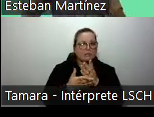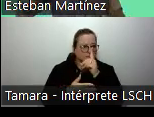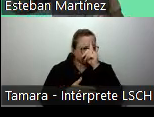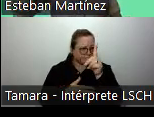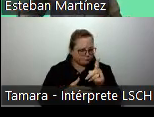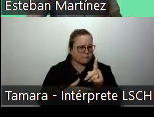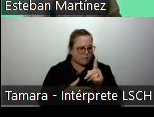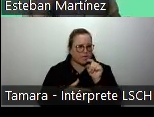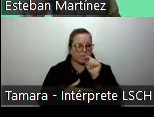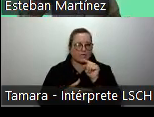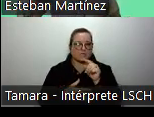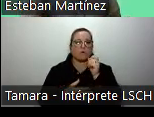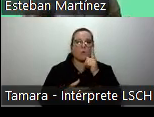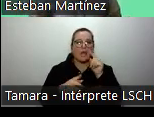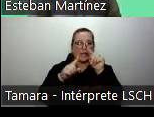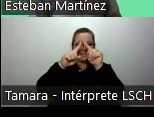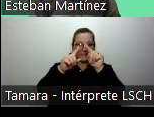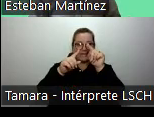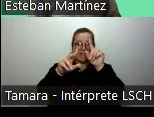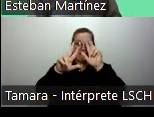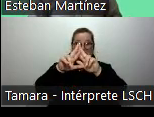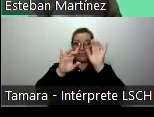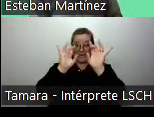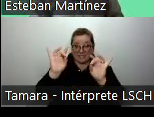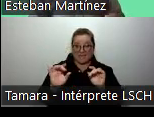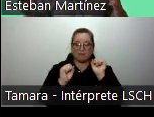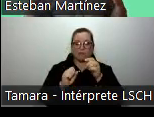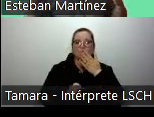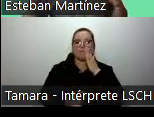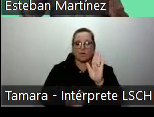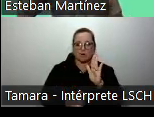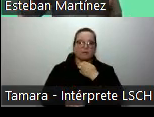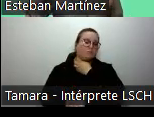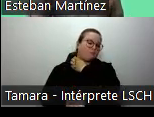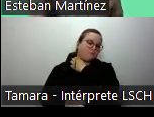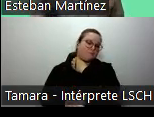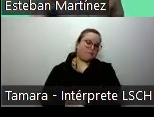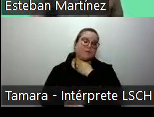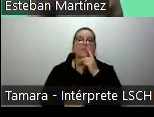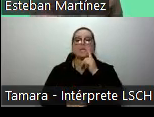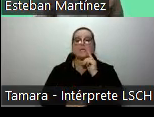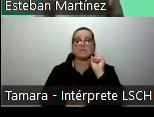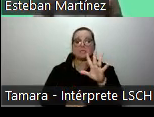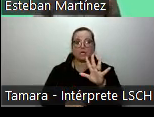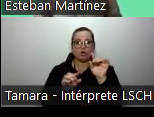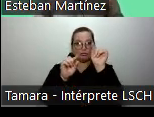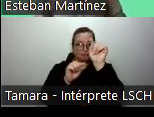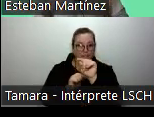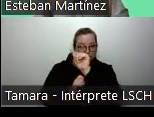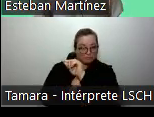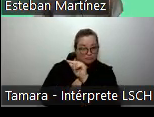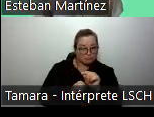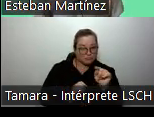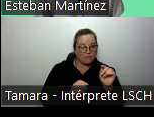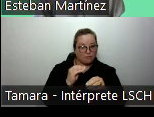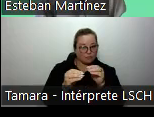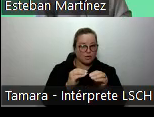ver en qué parte de la Estrella está fallando e ir mejorando Así que mientras tengan estos cinco elementos de la Estrella funcionando todavit lo más probable